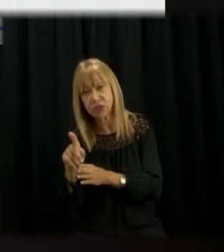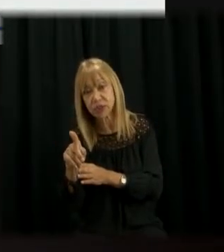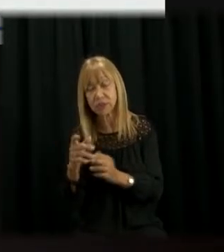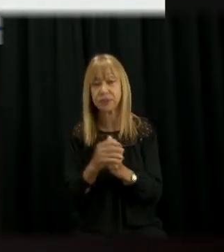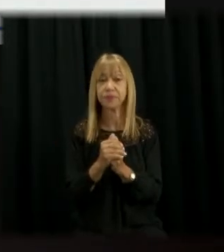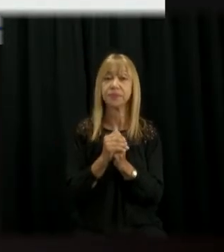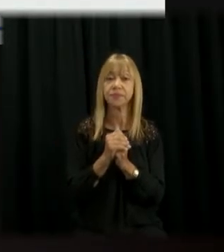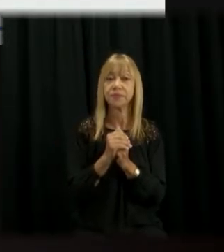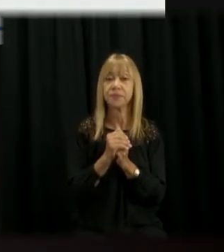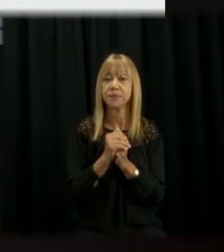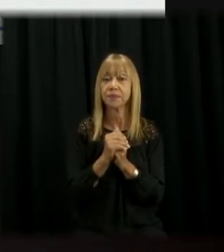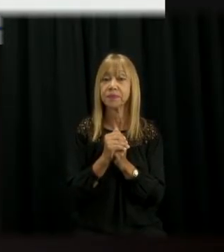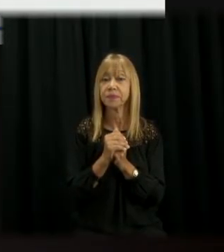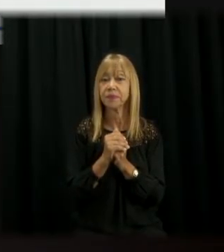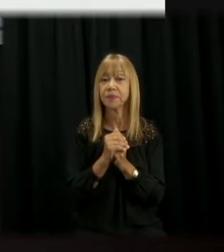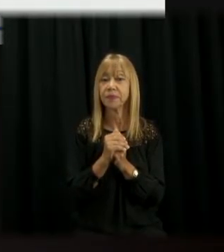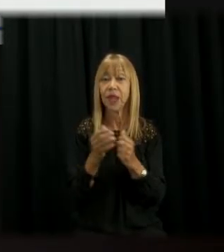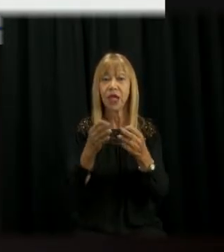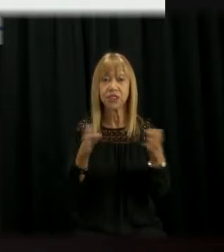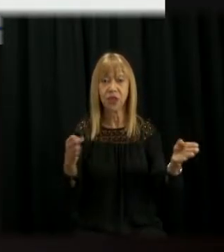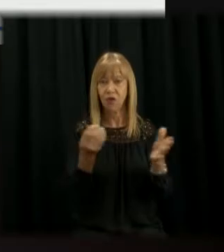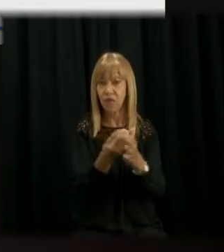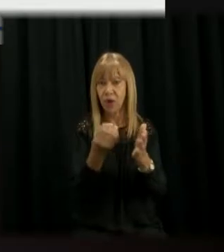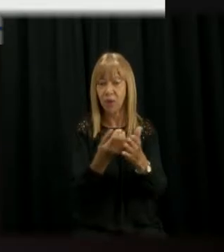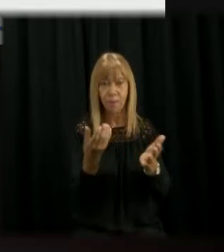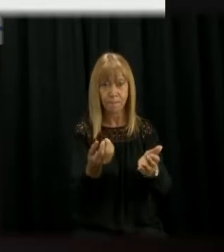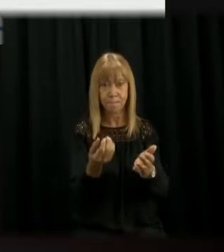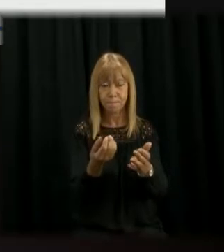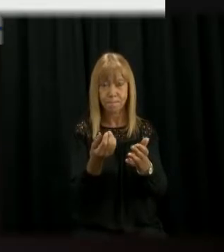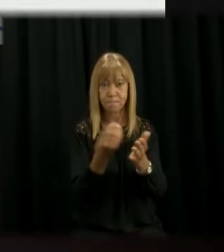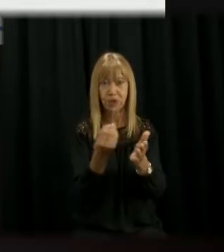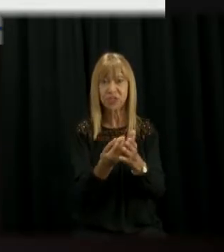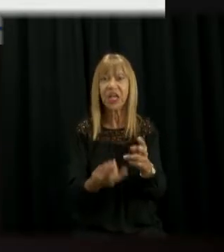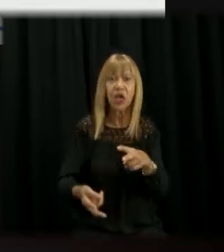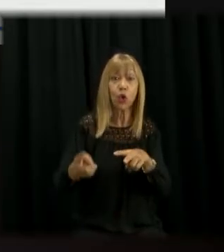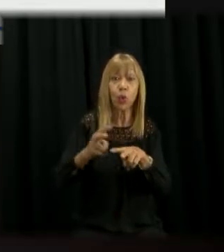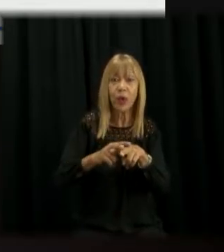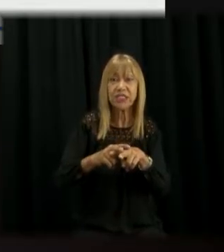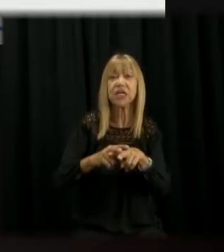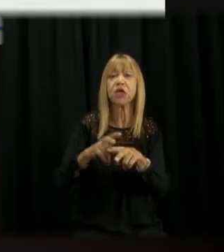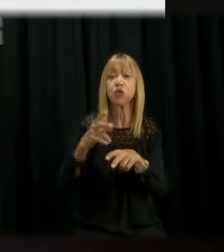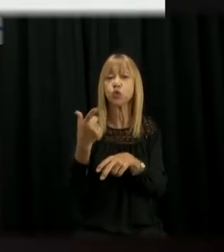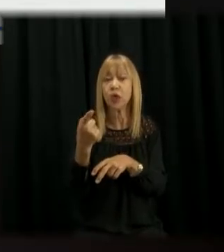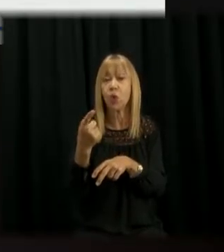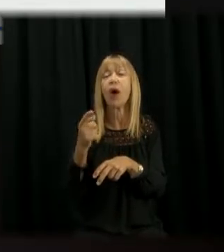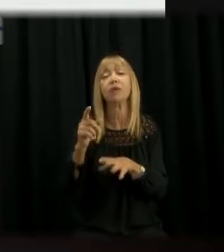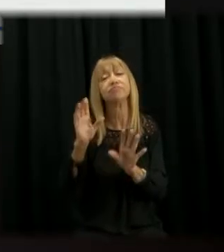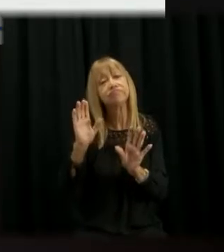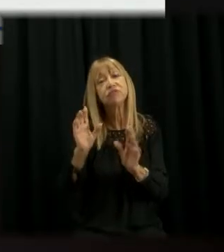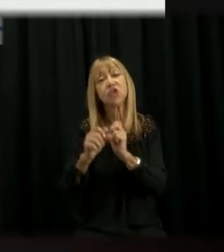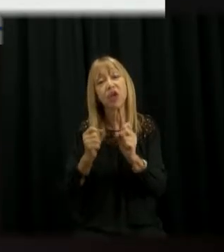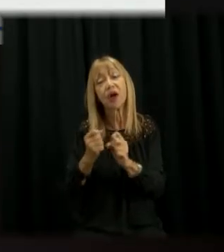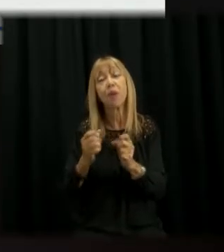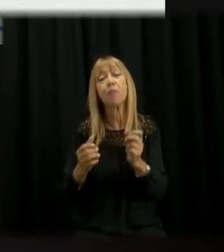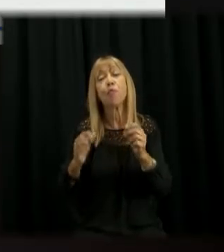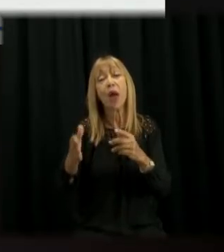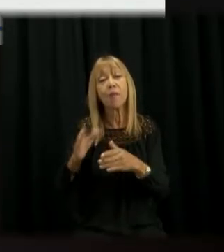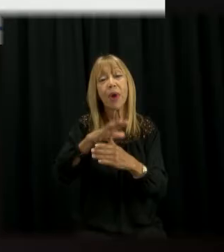corporaciones públicas de gobierno. El fondo general, su presupuesto que se aumentó en el año fiscal